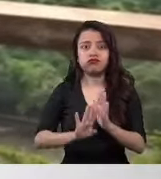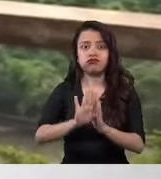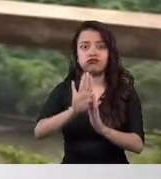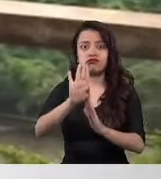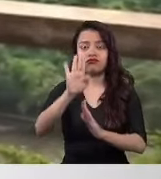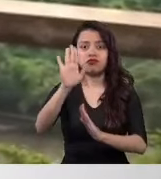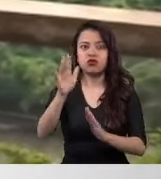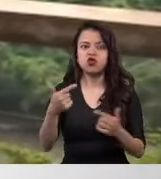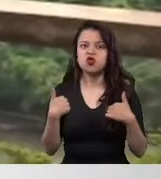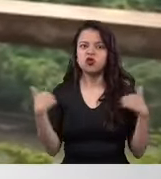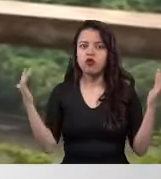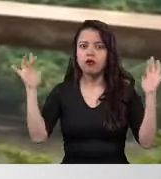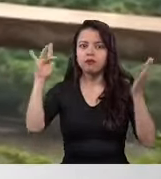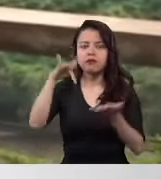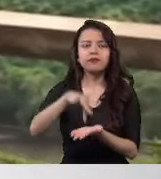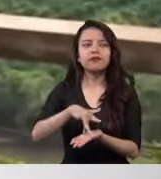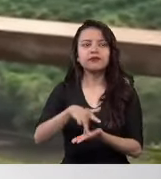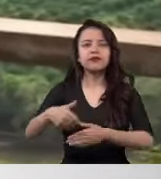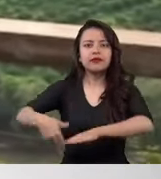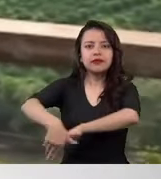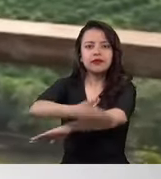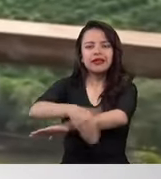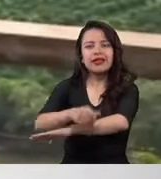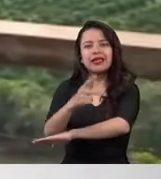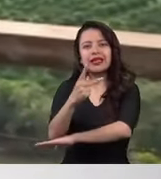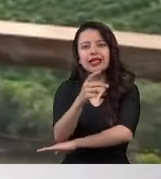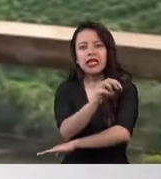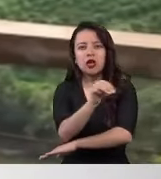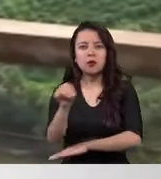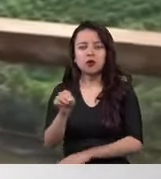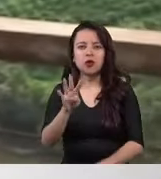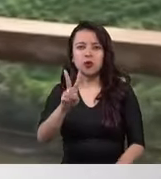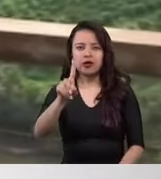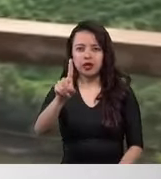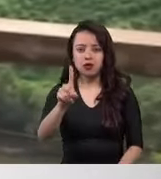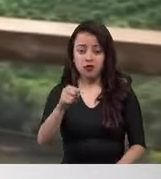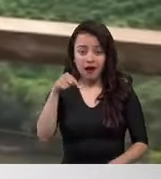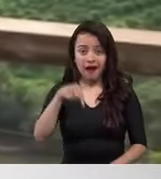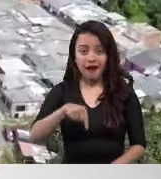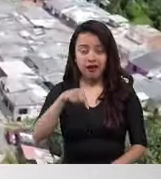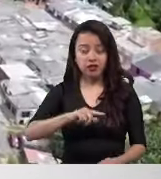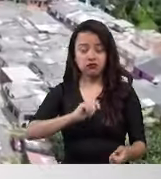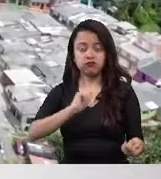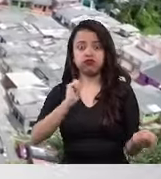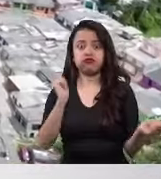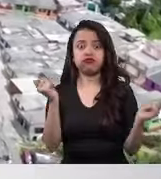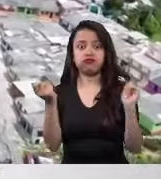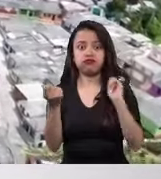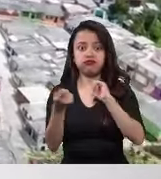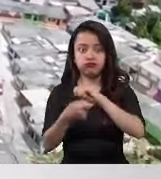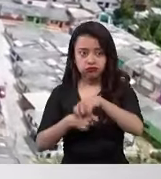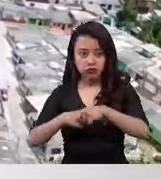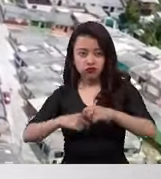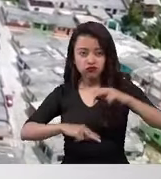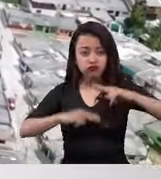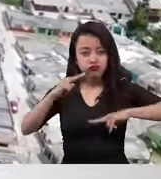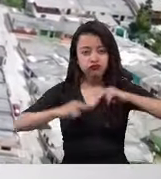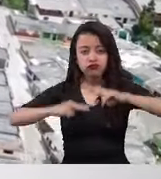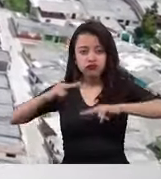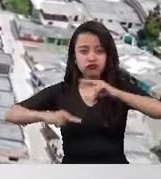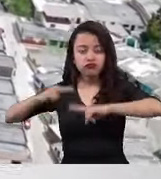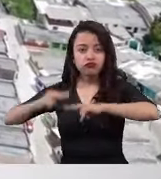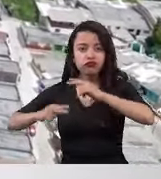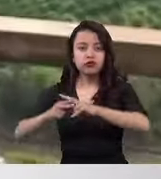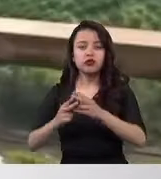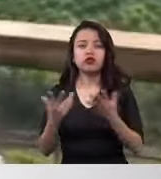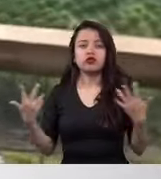al kilómetro 41, donde se convertirá en el corredor logístico